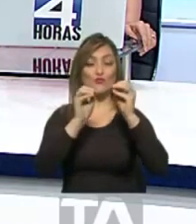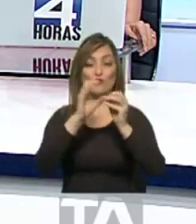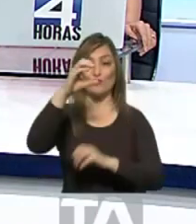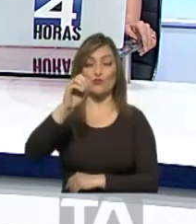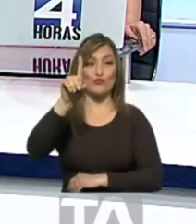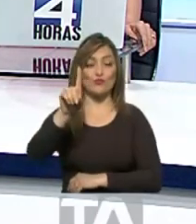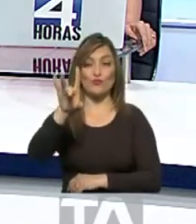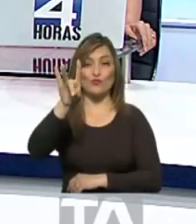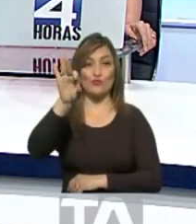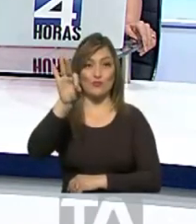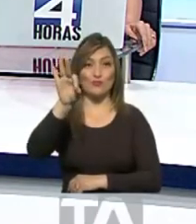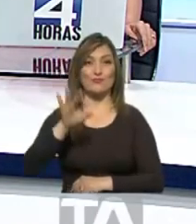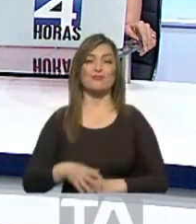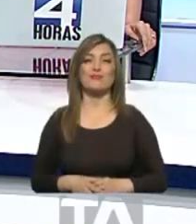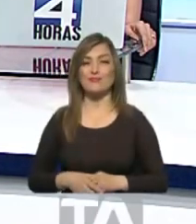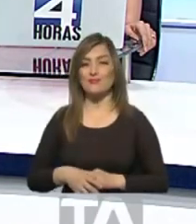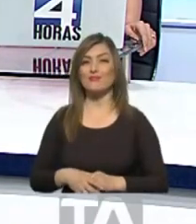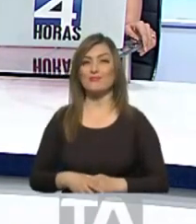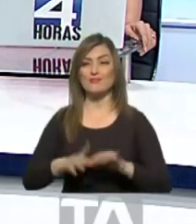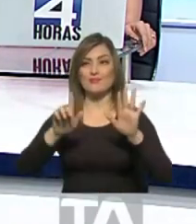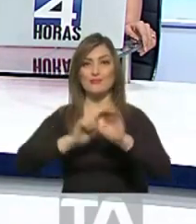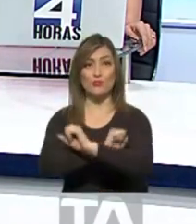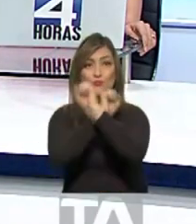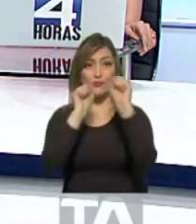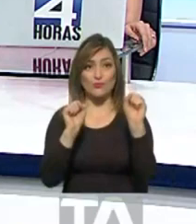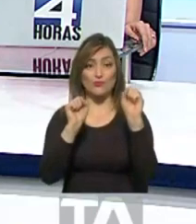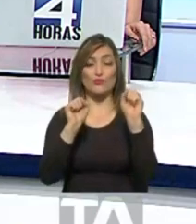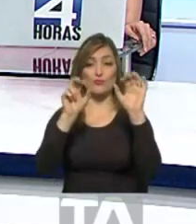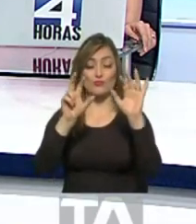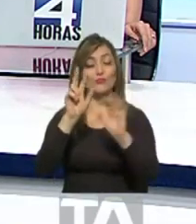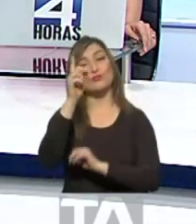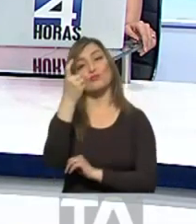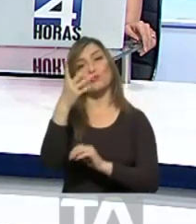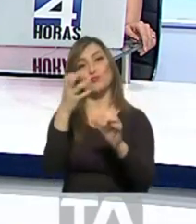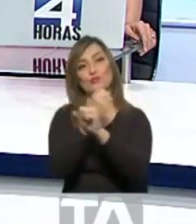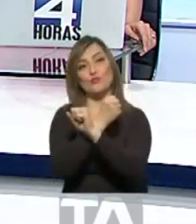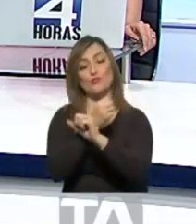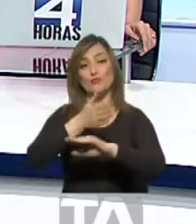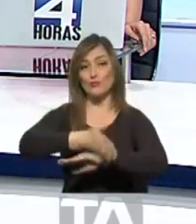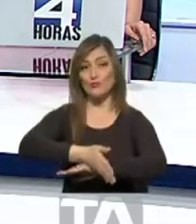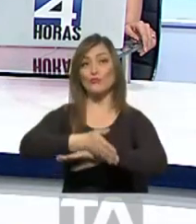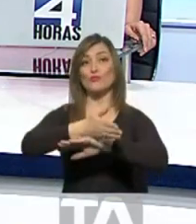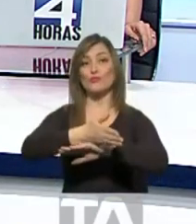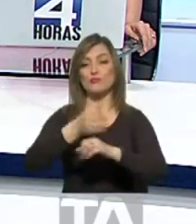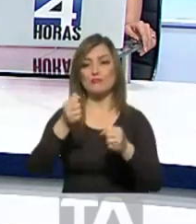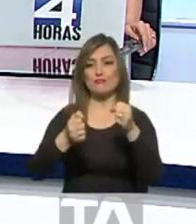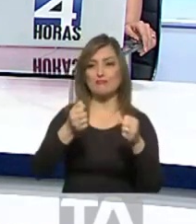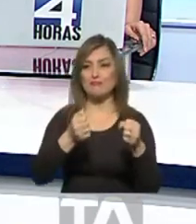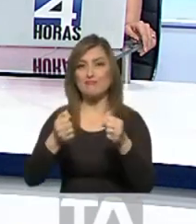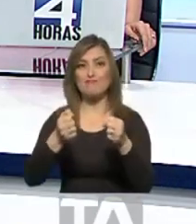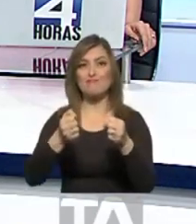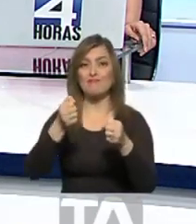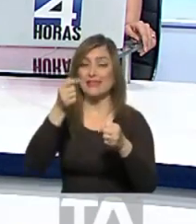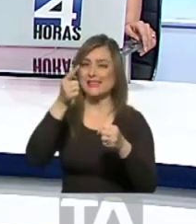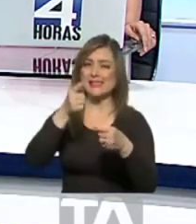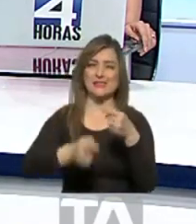0, 1, 8 y 9. Esto desde las 6 de la mañana hasta las 23 horas. Después de ese horario, ningún vehículo